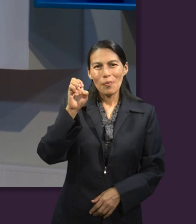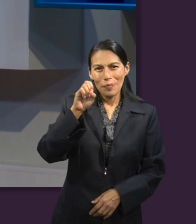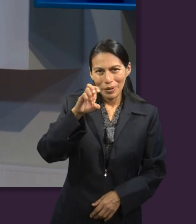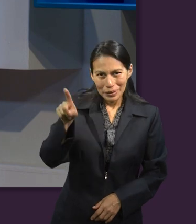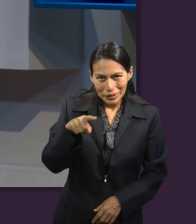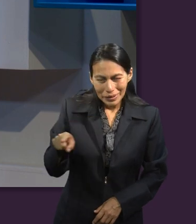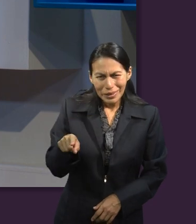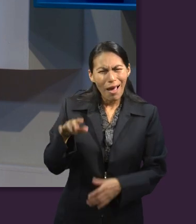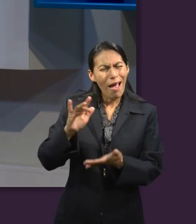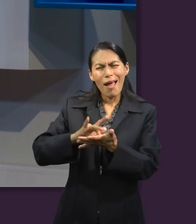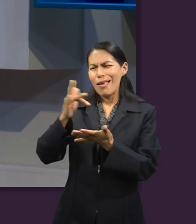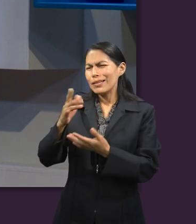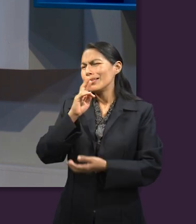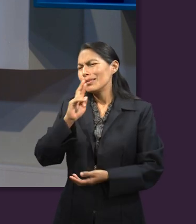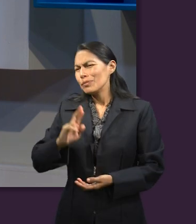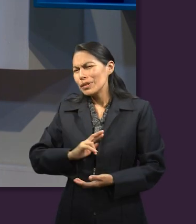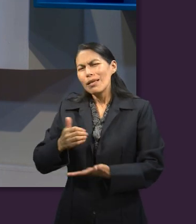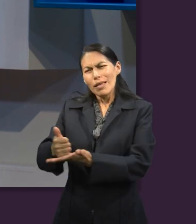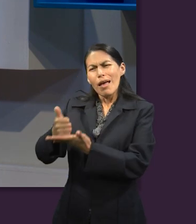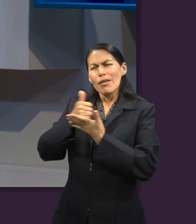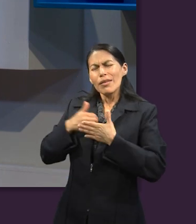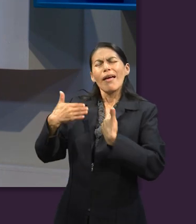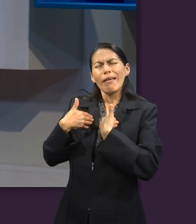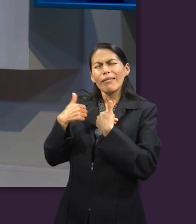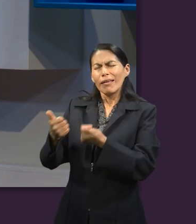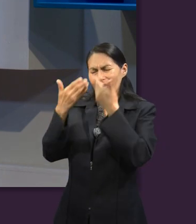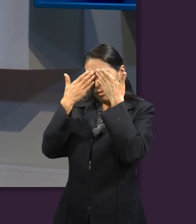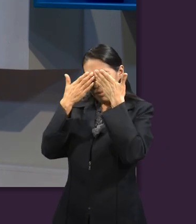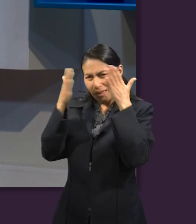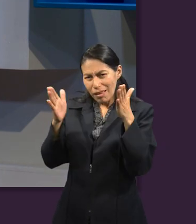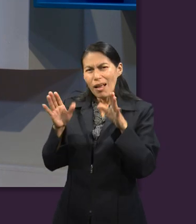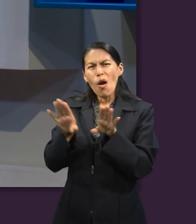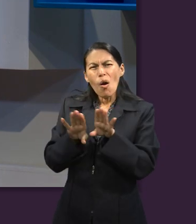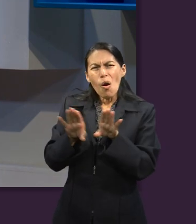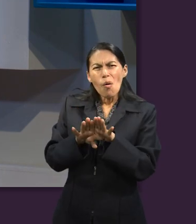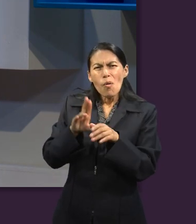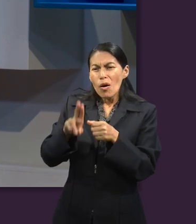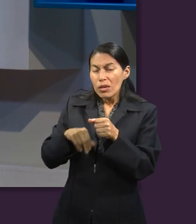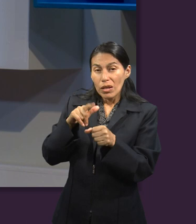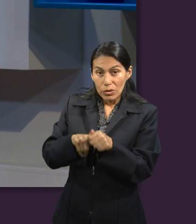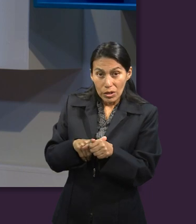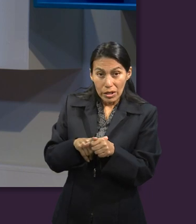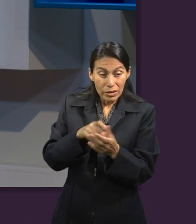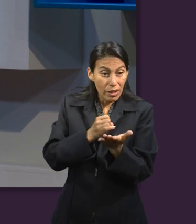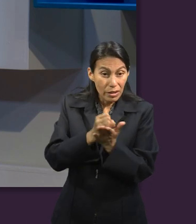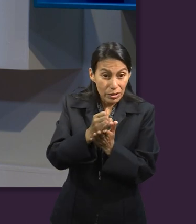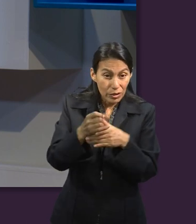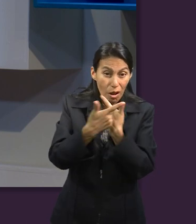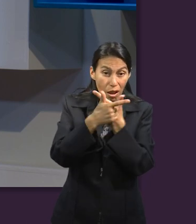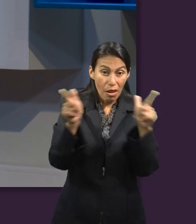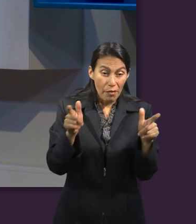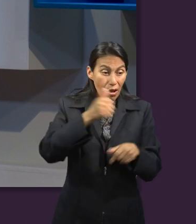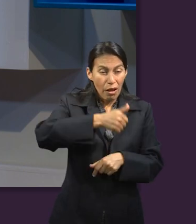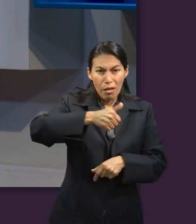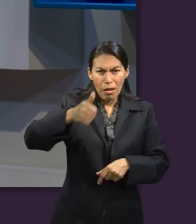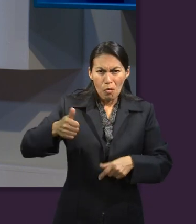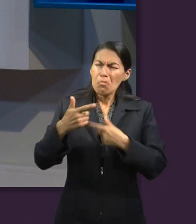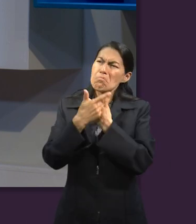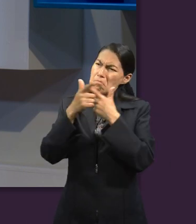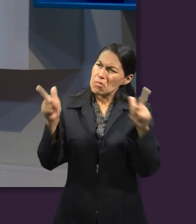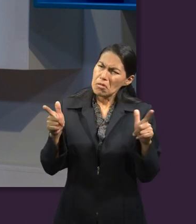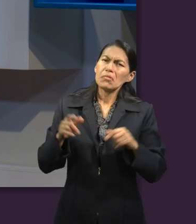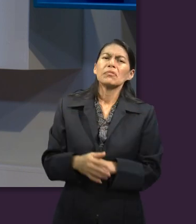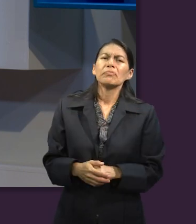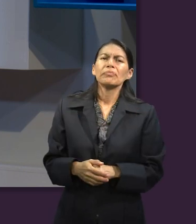muchas gracias pastor lópez por esta respuesta la cual nos ayuda a comprender un poco más con respecto a la naturaleza del